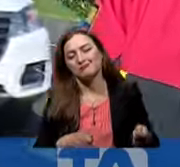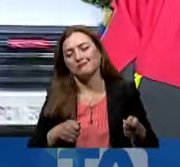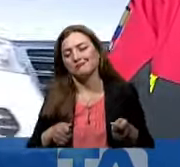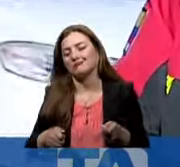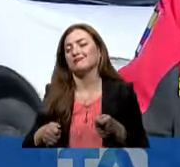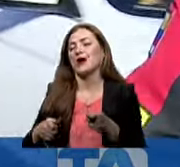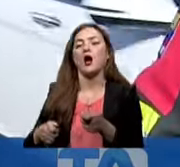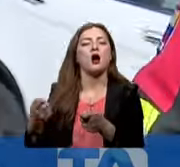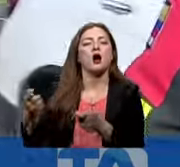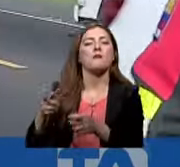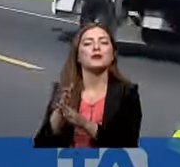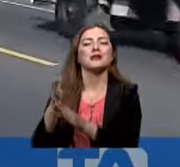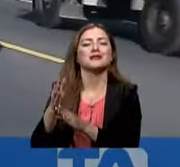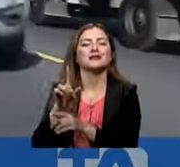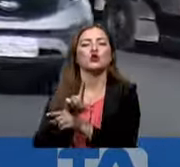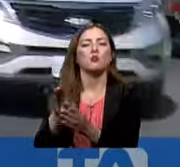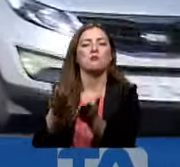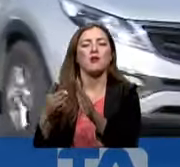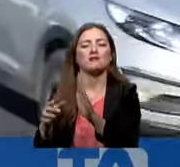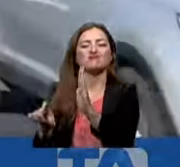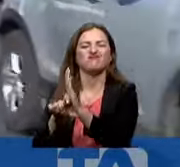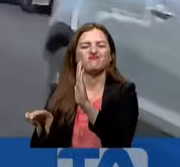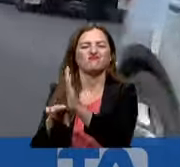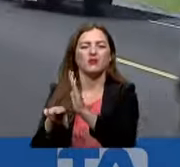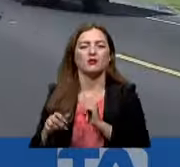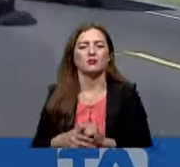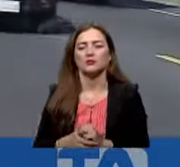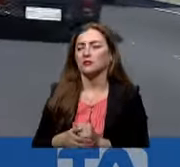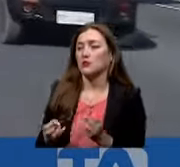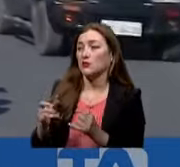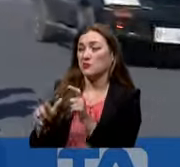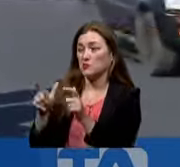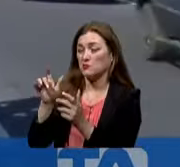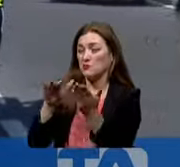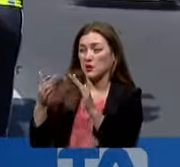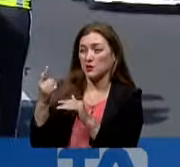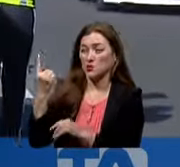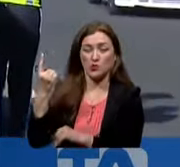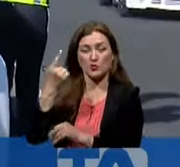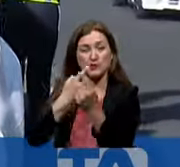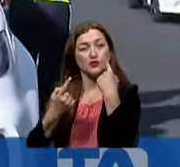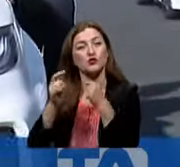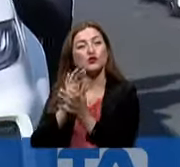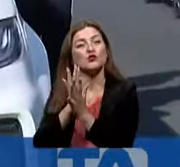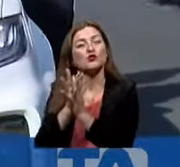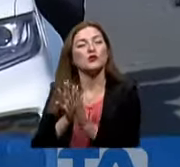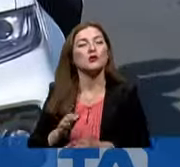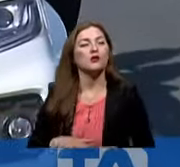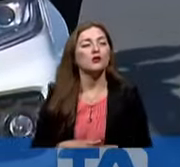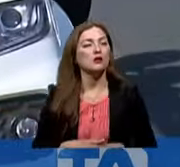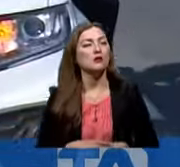de medicina legal en el punto. Ok, ¿cuál es la cifra oficial? ¿Se reporta solo una persona fallecida, hay heridos? ¿Qué nos puede